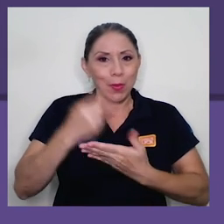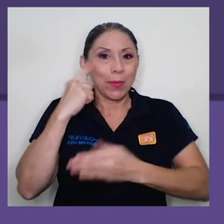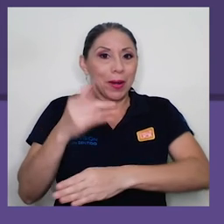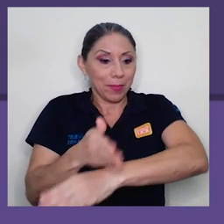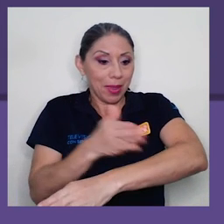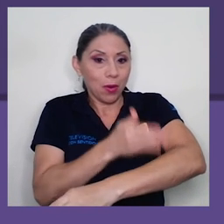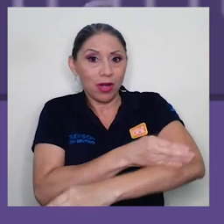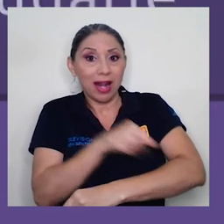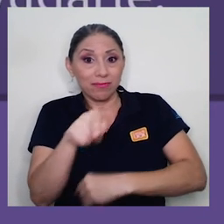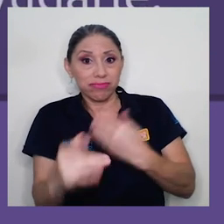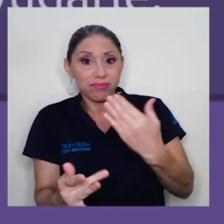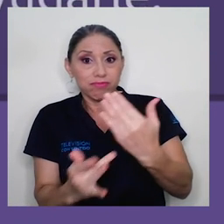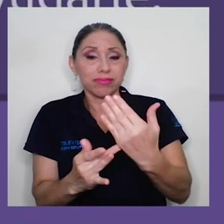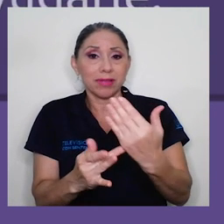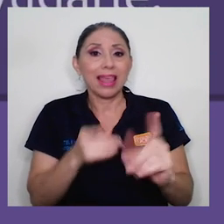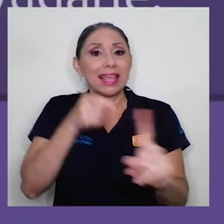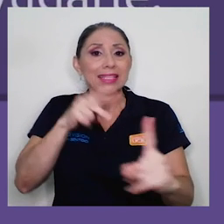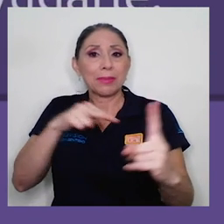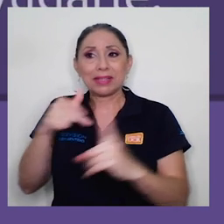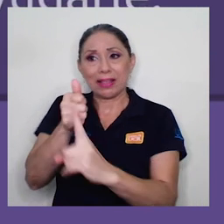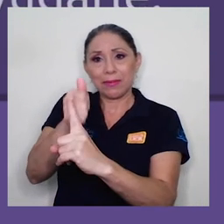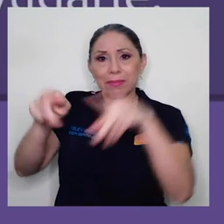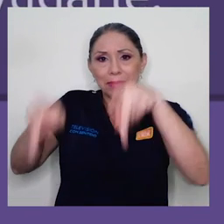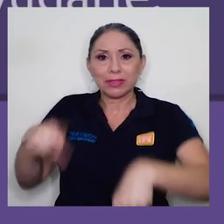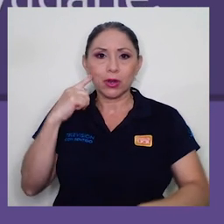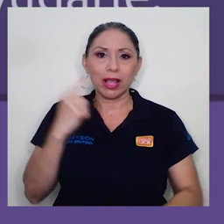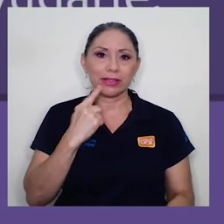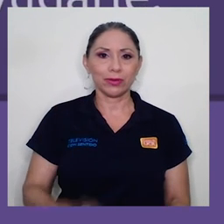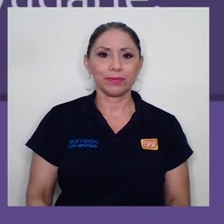la herramienta desde la perspectiva de personas sordas.